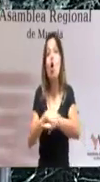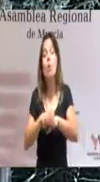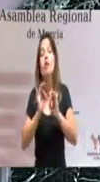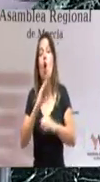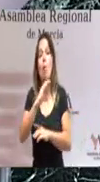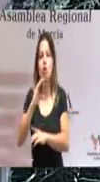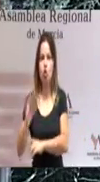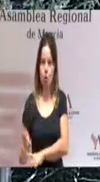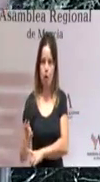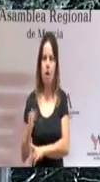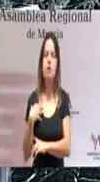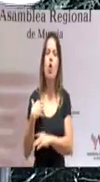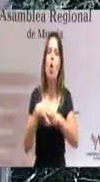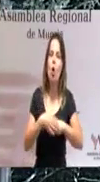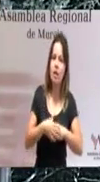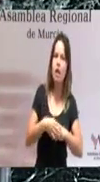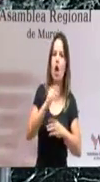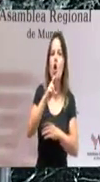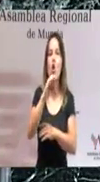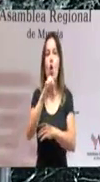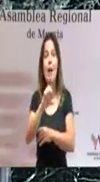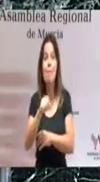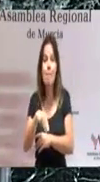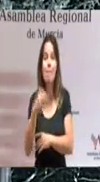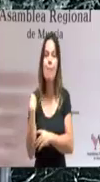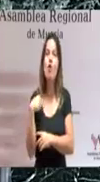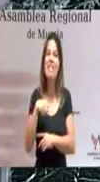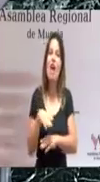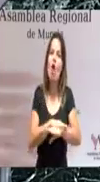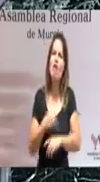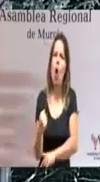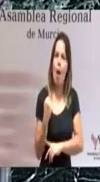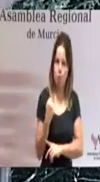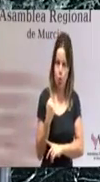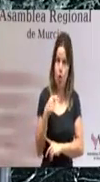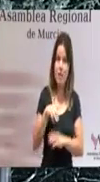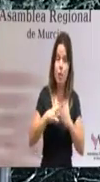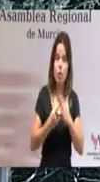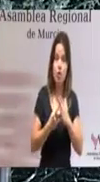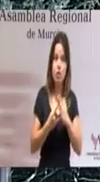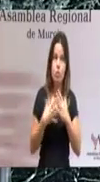Obreras, de UGT, de CROE, que apoya este Gobierno. Este es un proyecto.